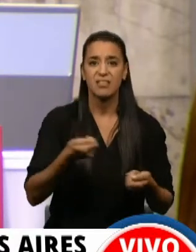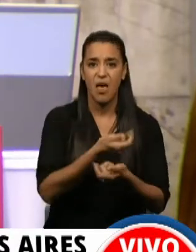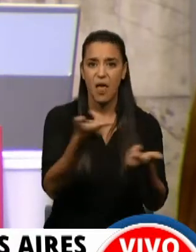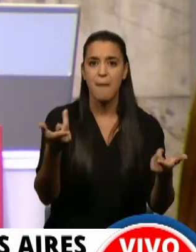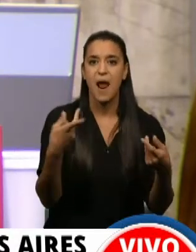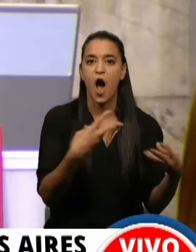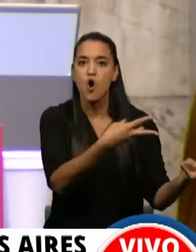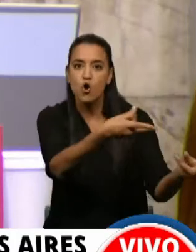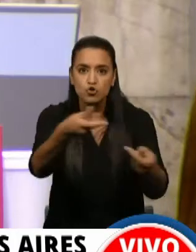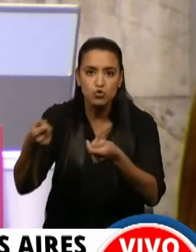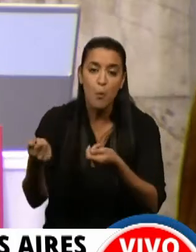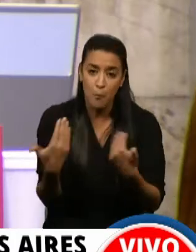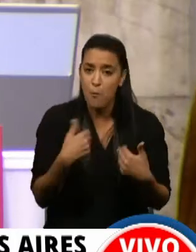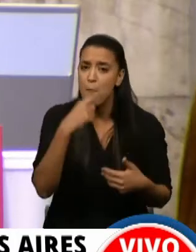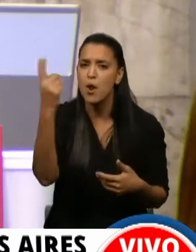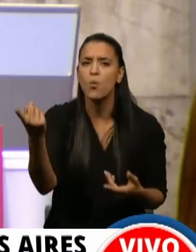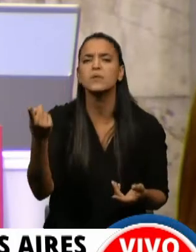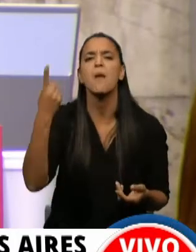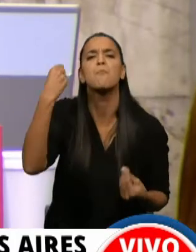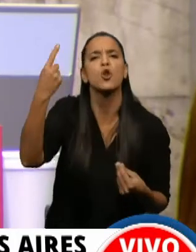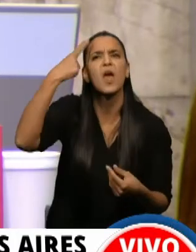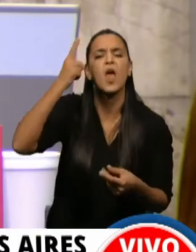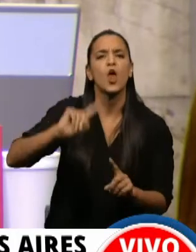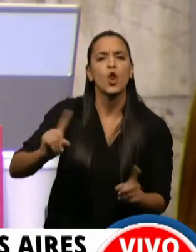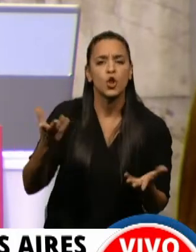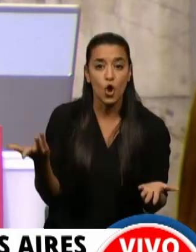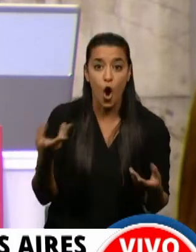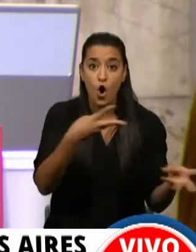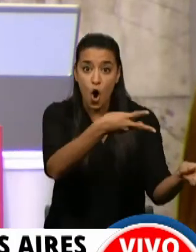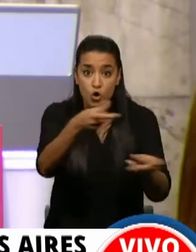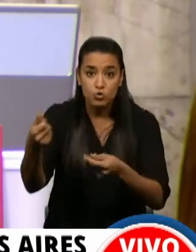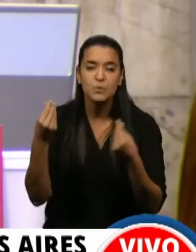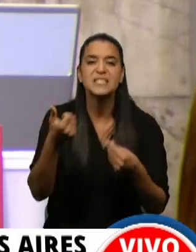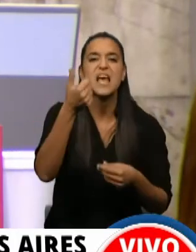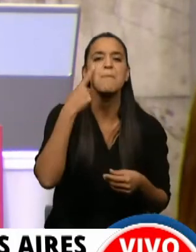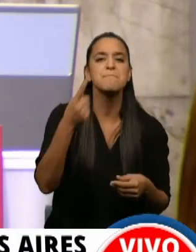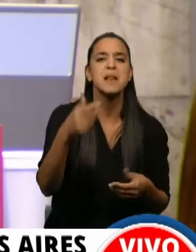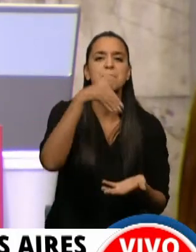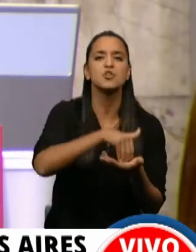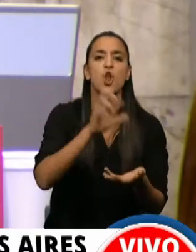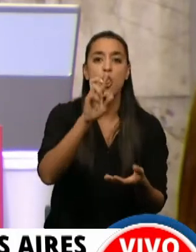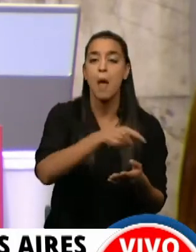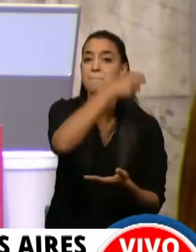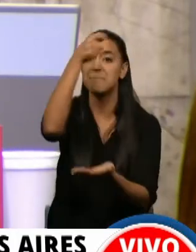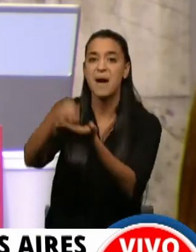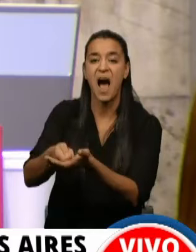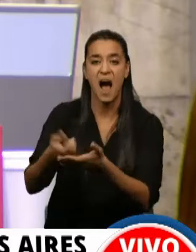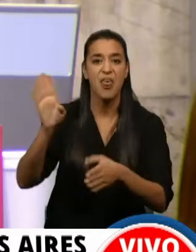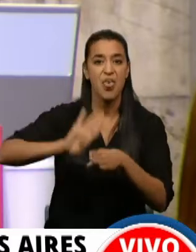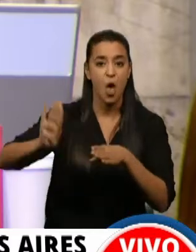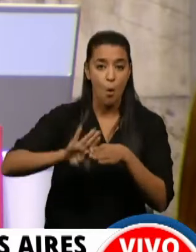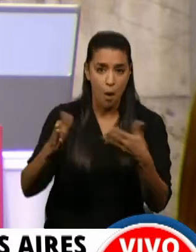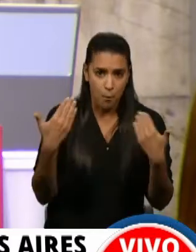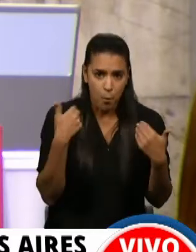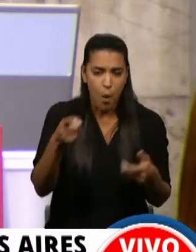consumo, podríamos preguntarle por qué no se le ocurrió de destinar al consumo los 6.000 millones de dólares que se pagaron de deuda externa, que se podrían